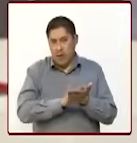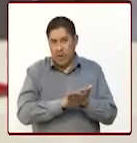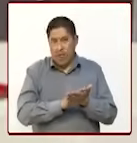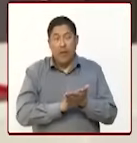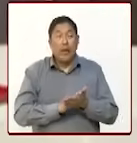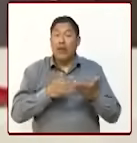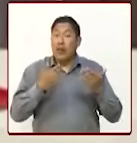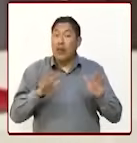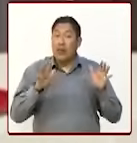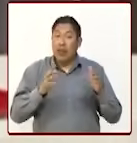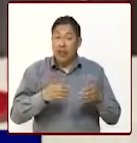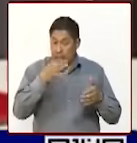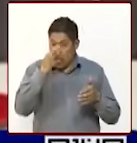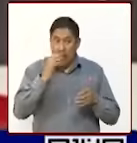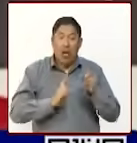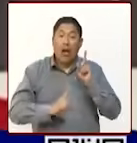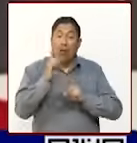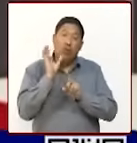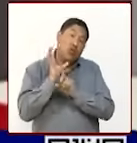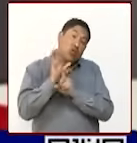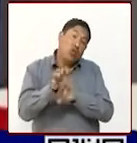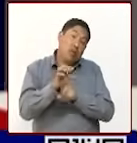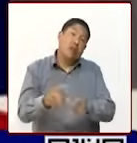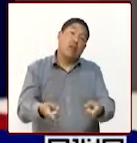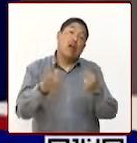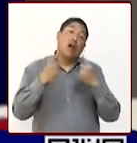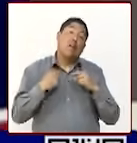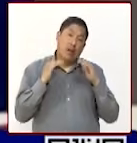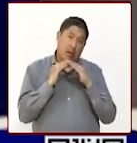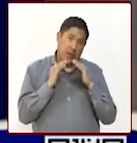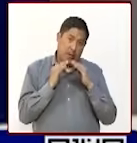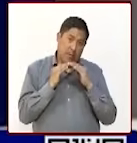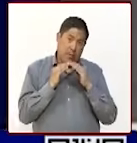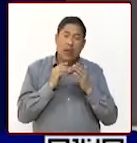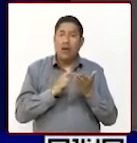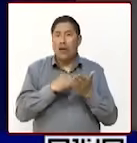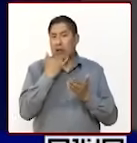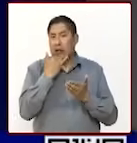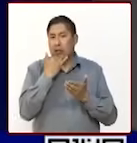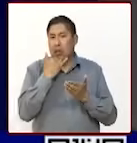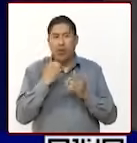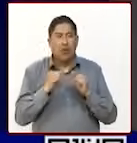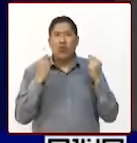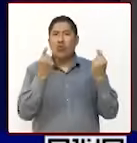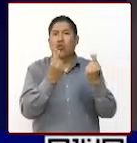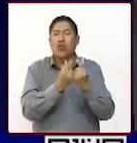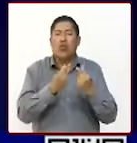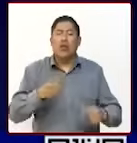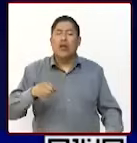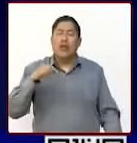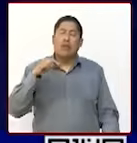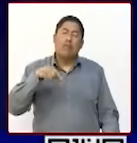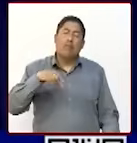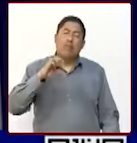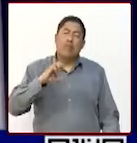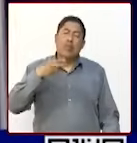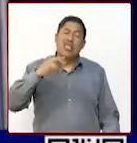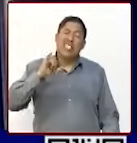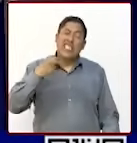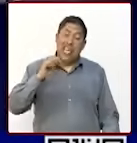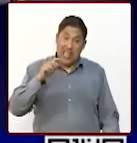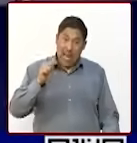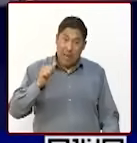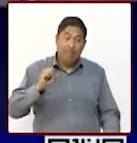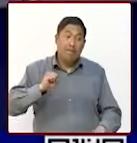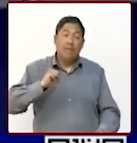horas del censo, algunos han sido obligados a regresar a casa. Esto ocurre en el sindicato Chiñata de Sacaba,